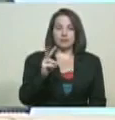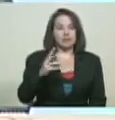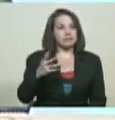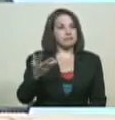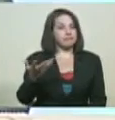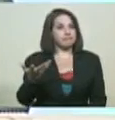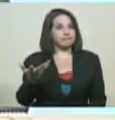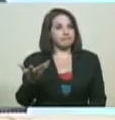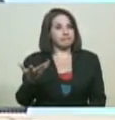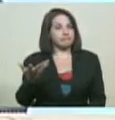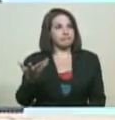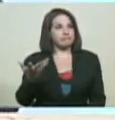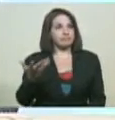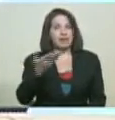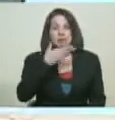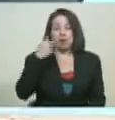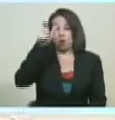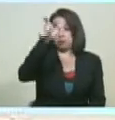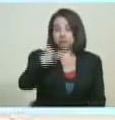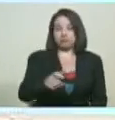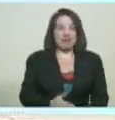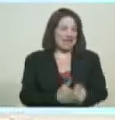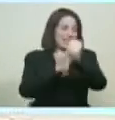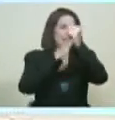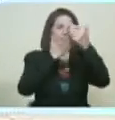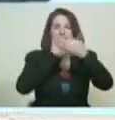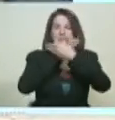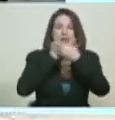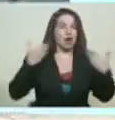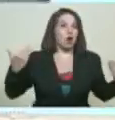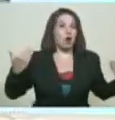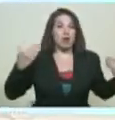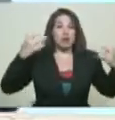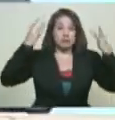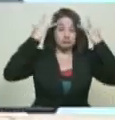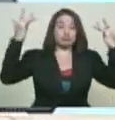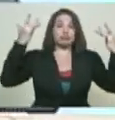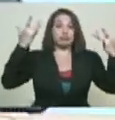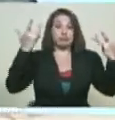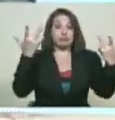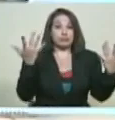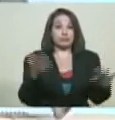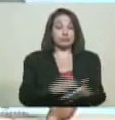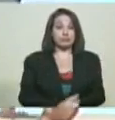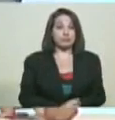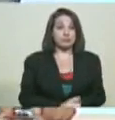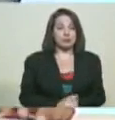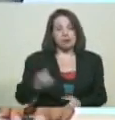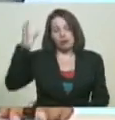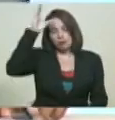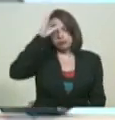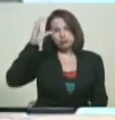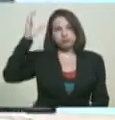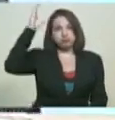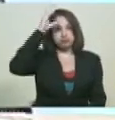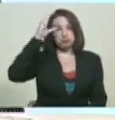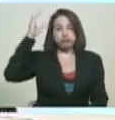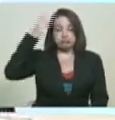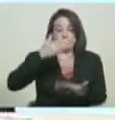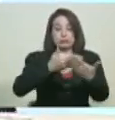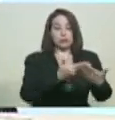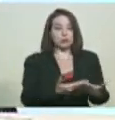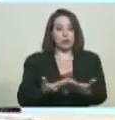ser extraordinario como líder con su sabiduría con su conocimiento con sus estudios